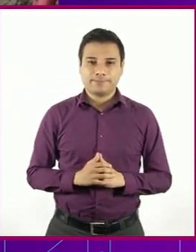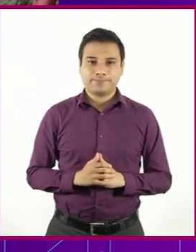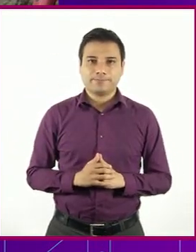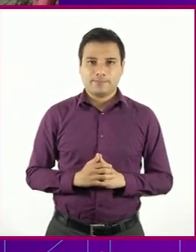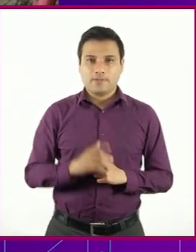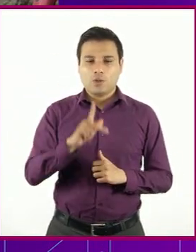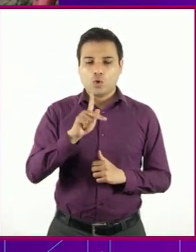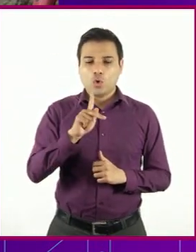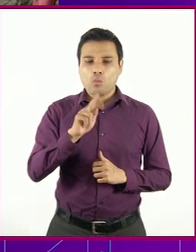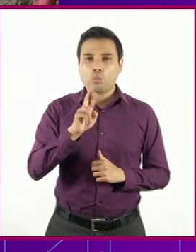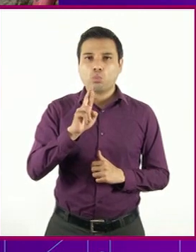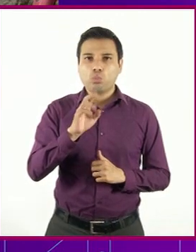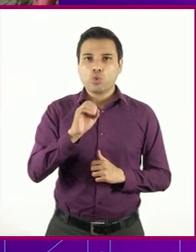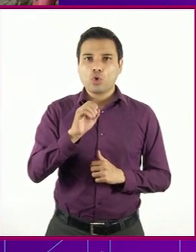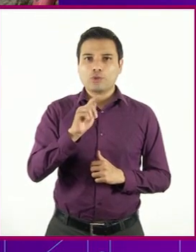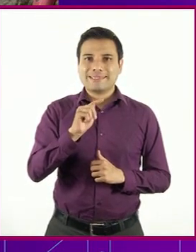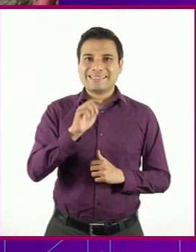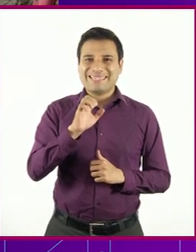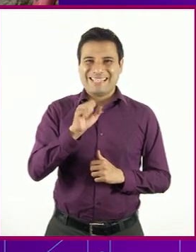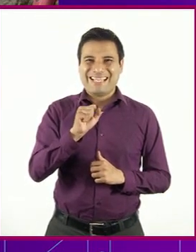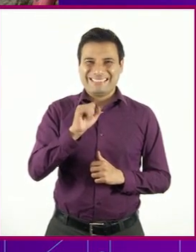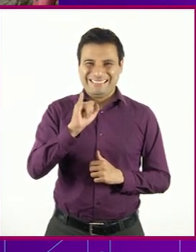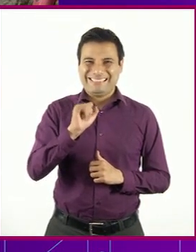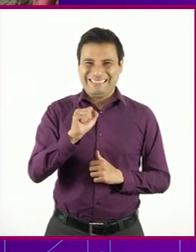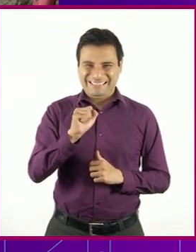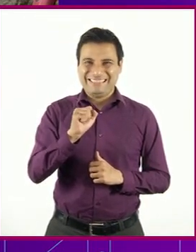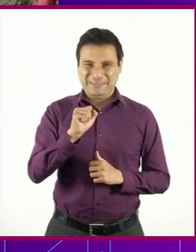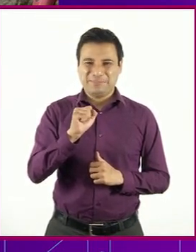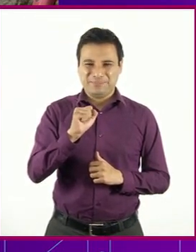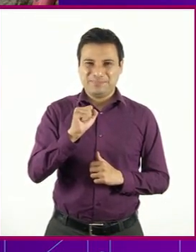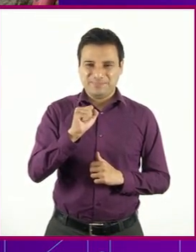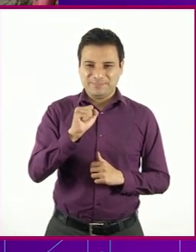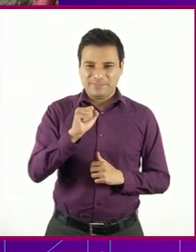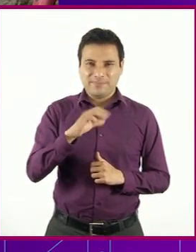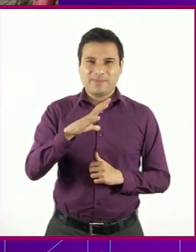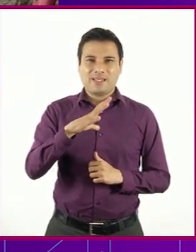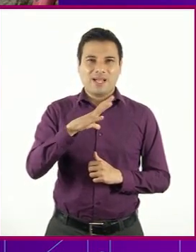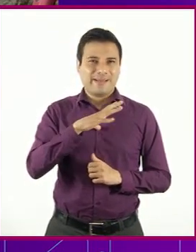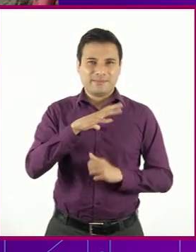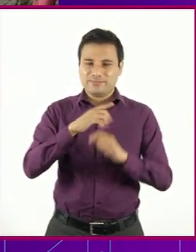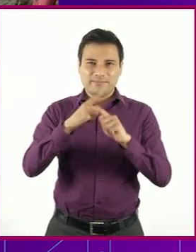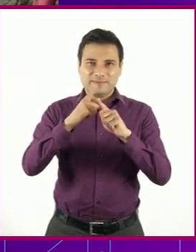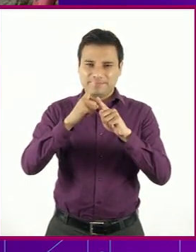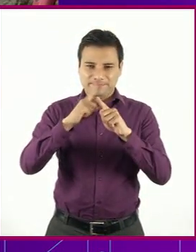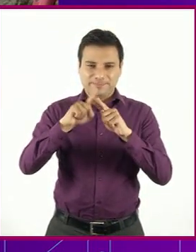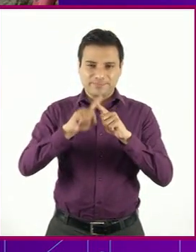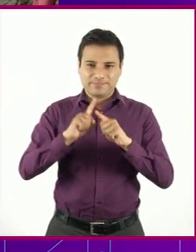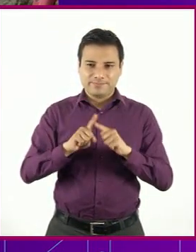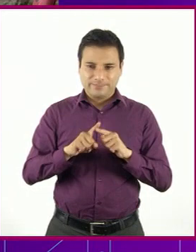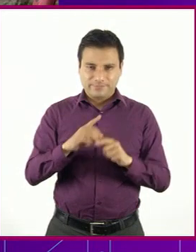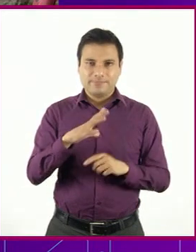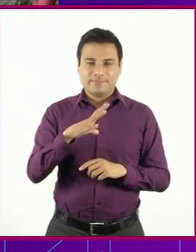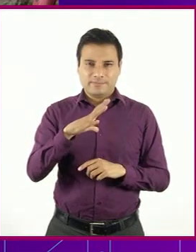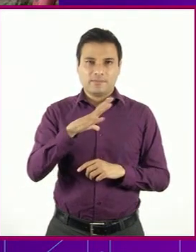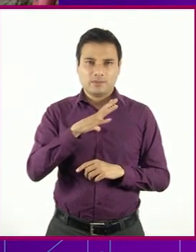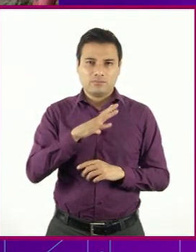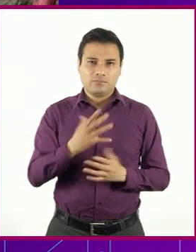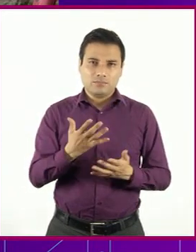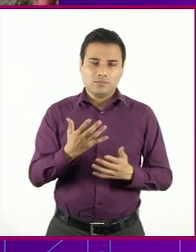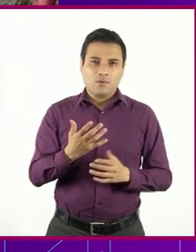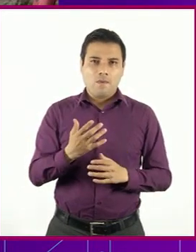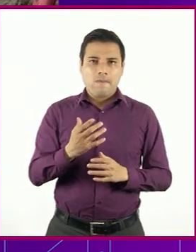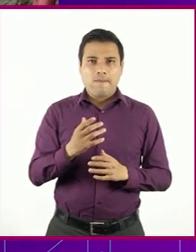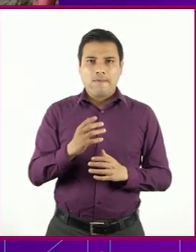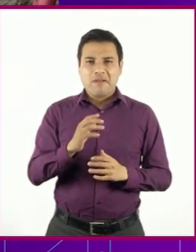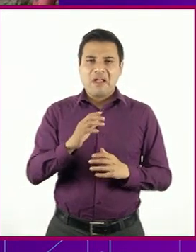prótesis como tal vamos a hablar sobre las amputaciones que se pueden llegar a dar por algún tipo de atropellamiento, una cirugía